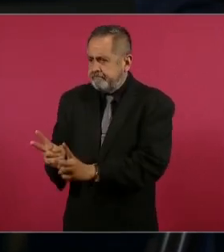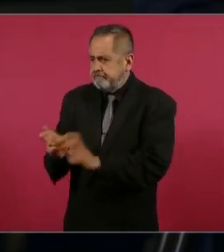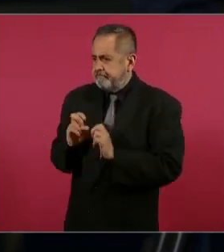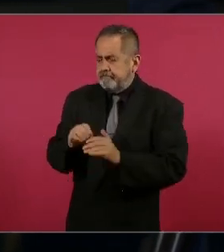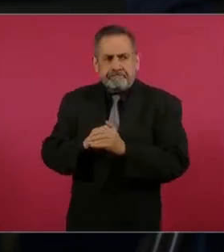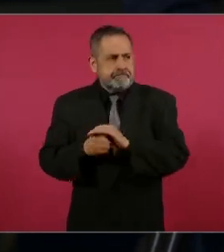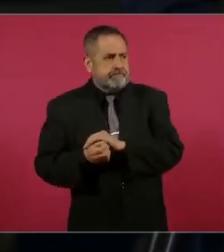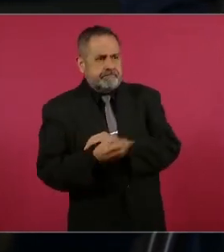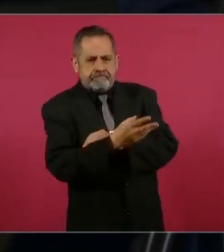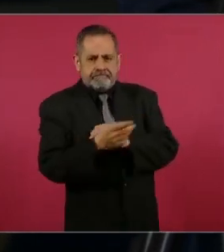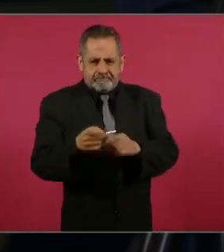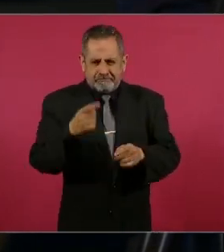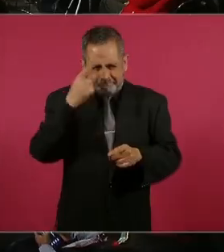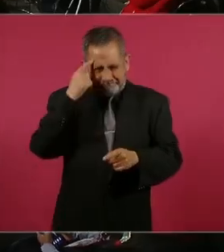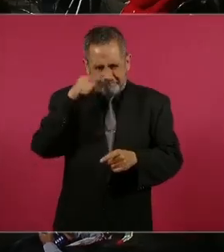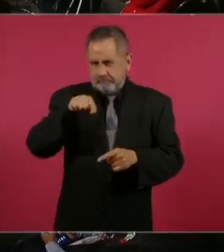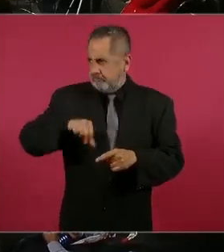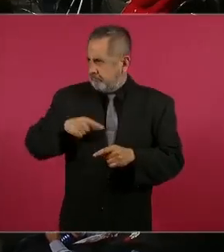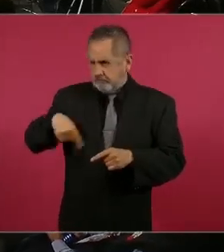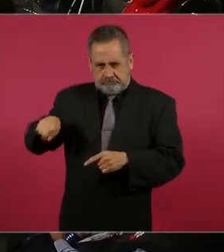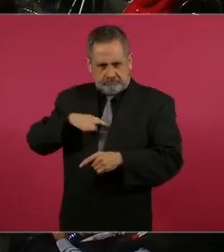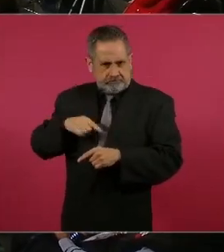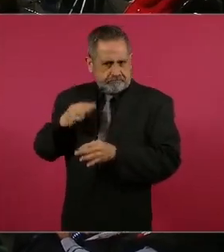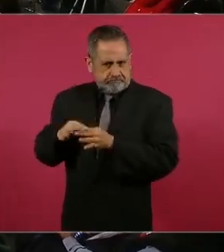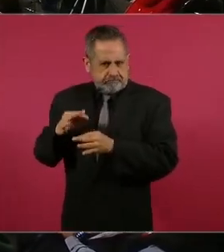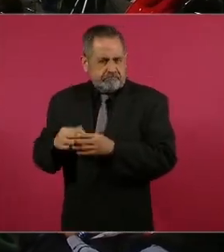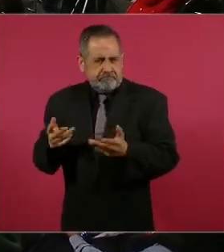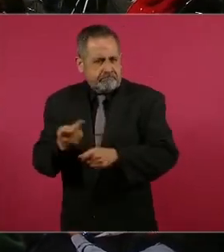asistimos a la mañanera. Sería todo. Sí, bueno,